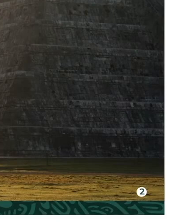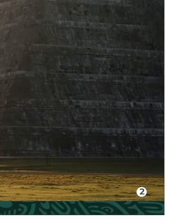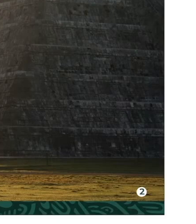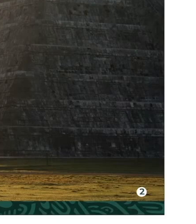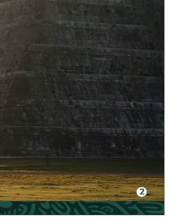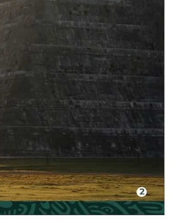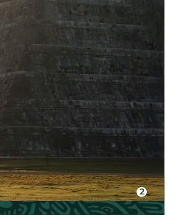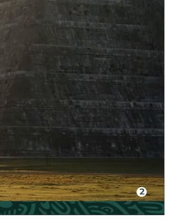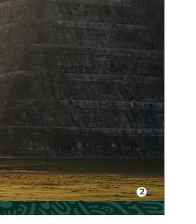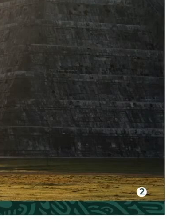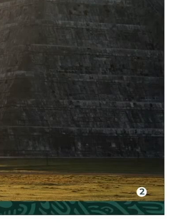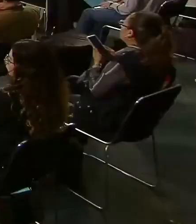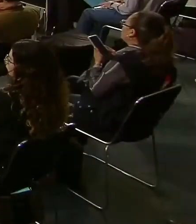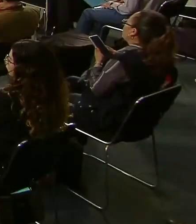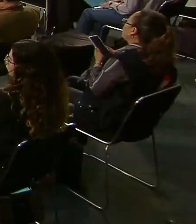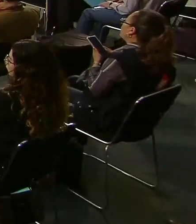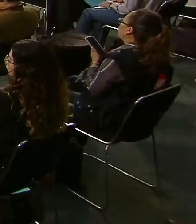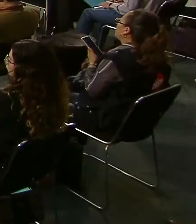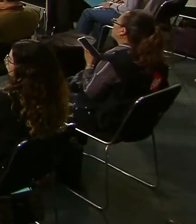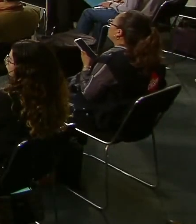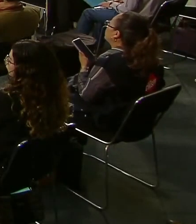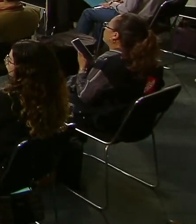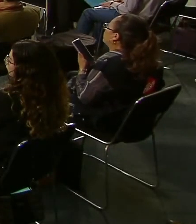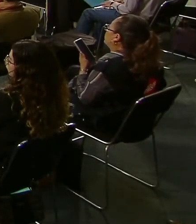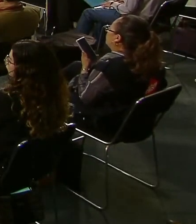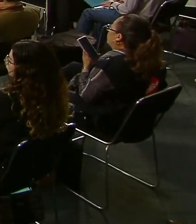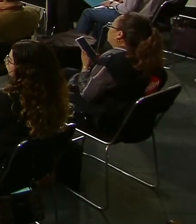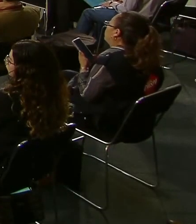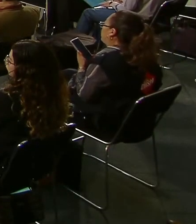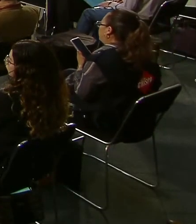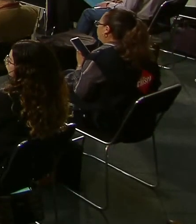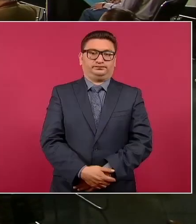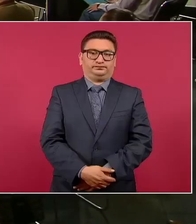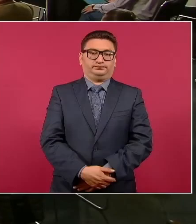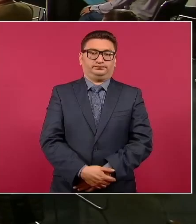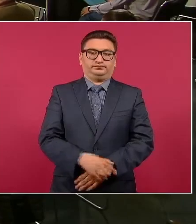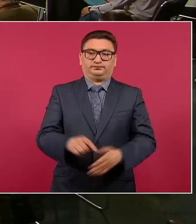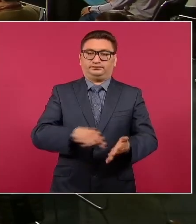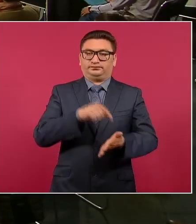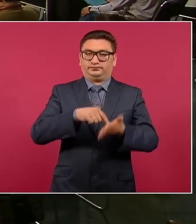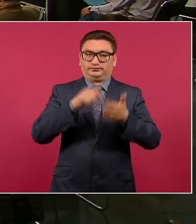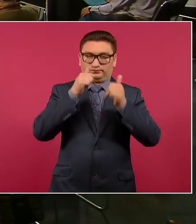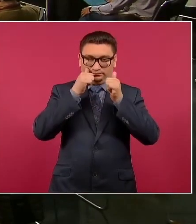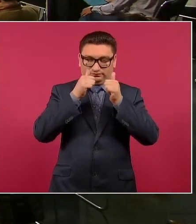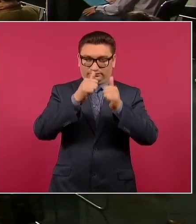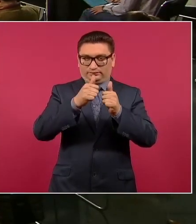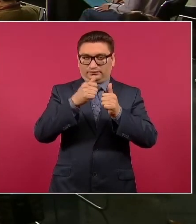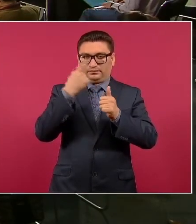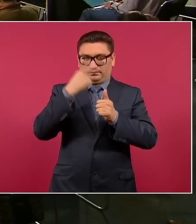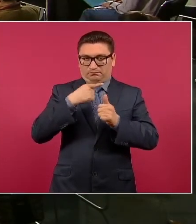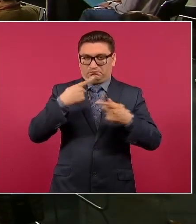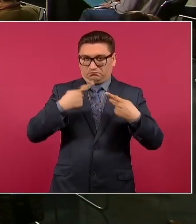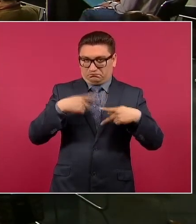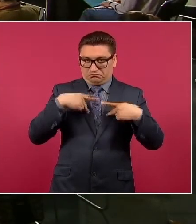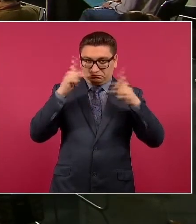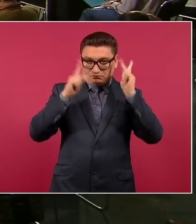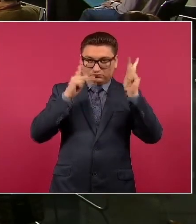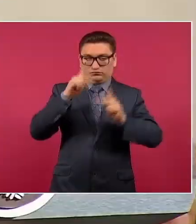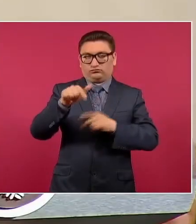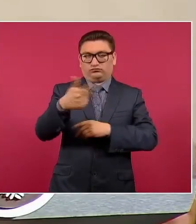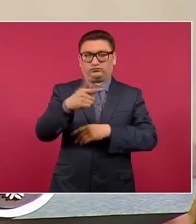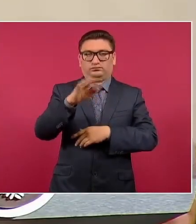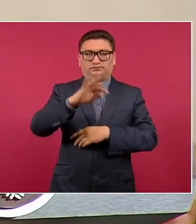tareas arqueológicas. En el centro de atención a visitantes tenemos un 12 por ciento de avance en su construcción,